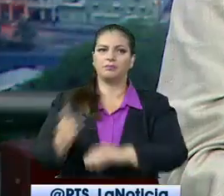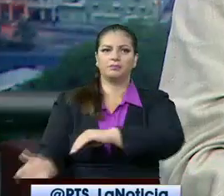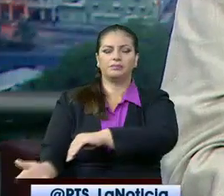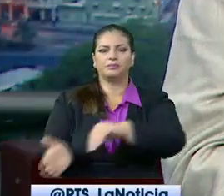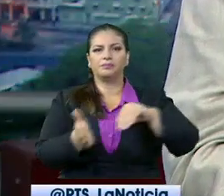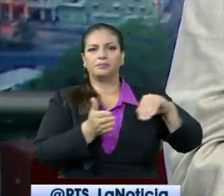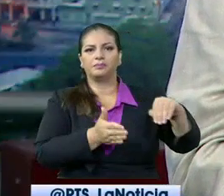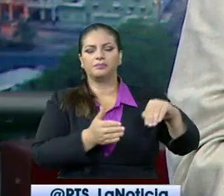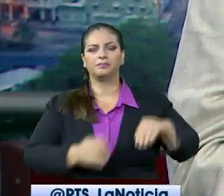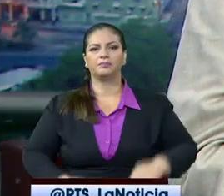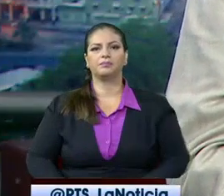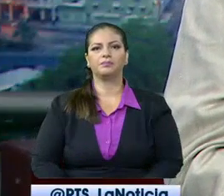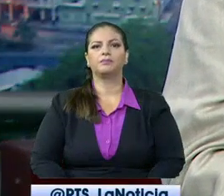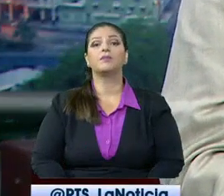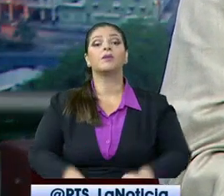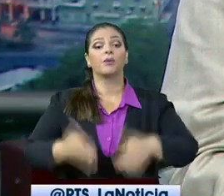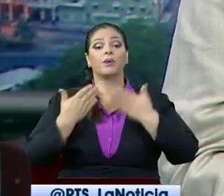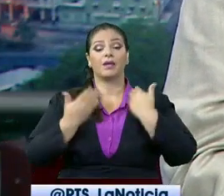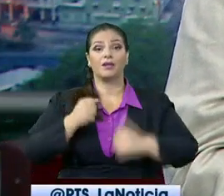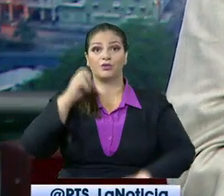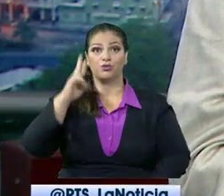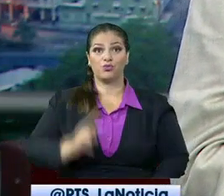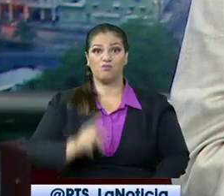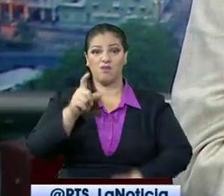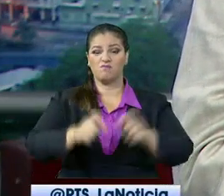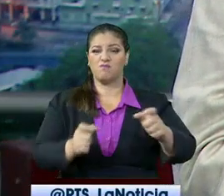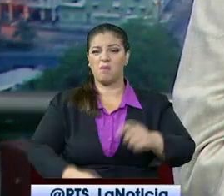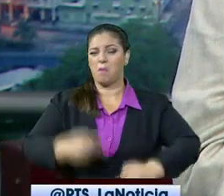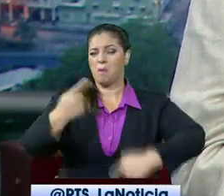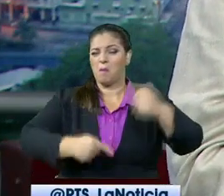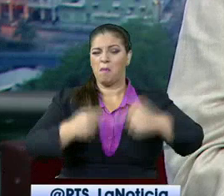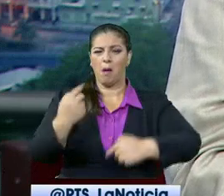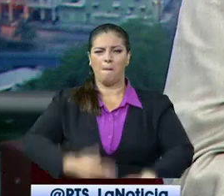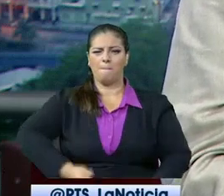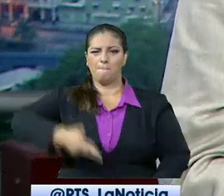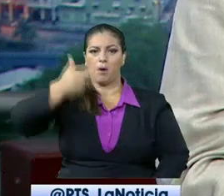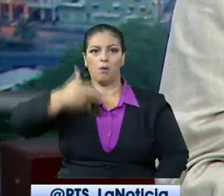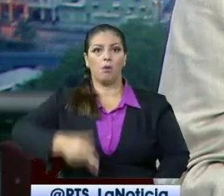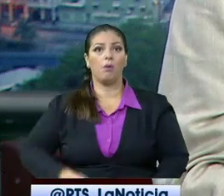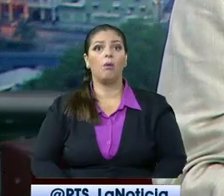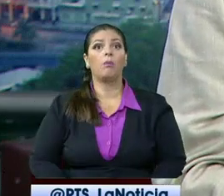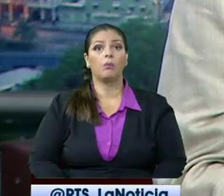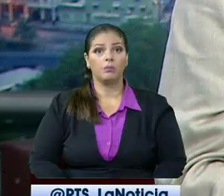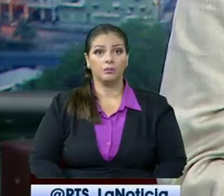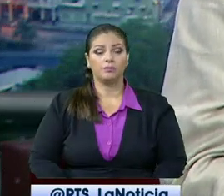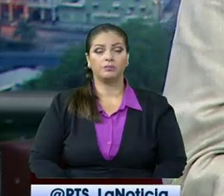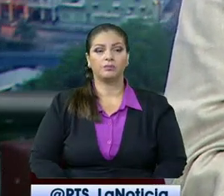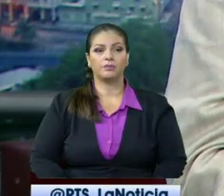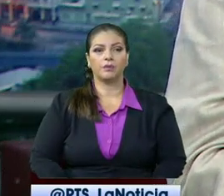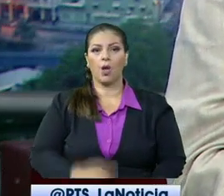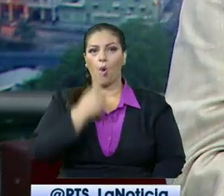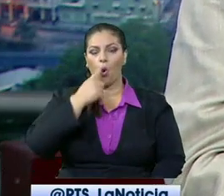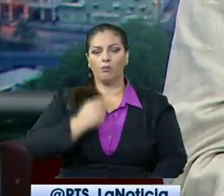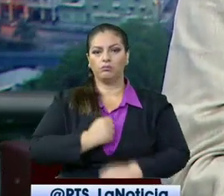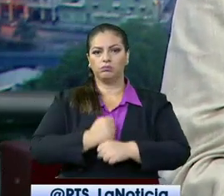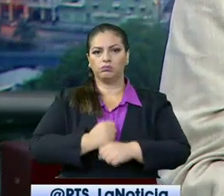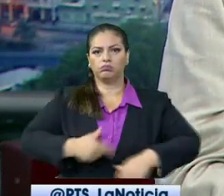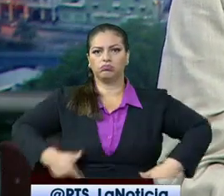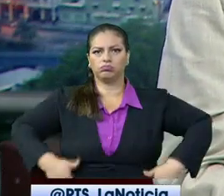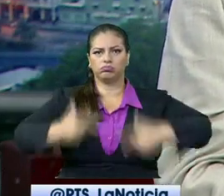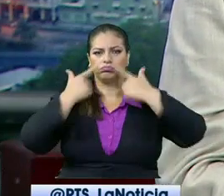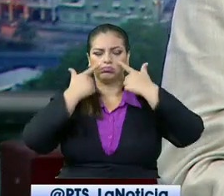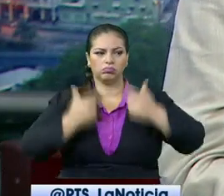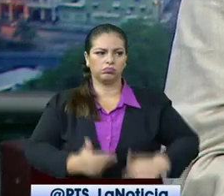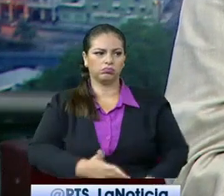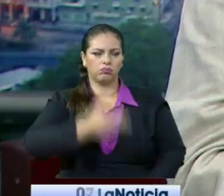intento de asalto registrado en el sur de Guayaquil. La víctima era un agente de seguridad y utilizó su arma de fuego para defenderse. La policía detuvo a